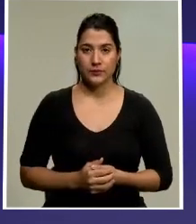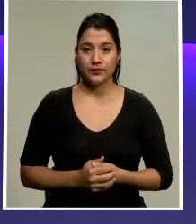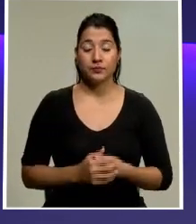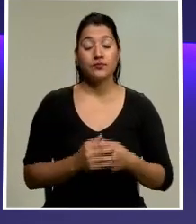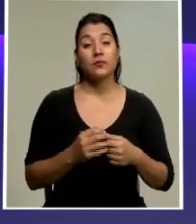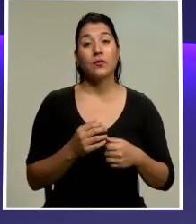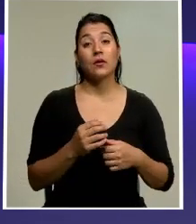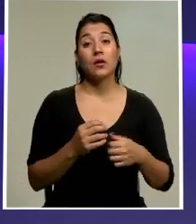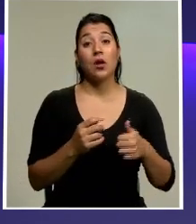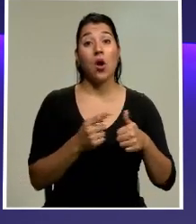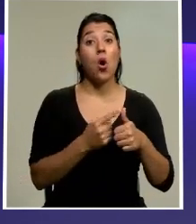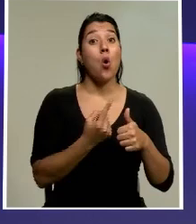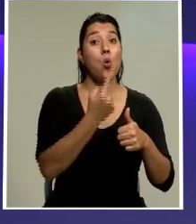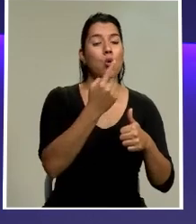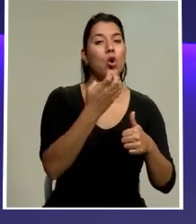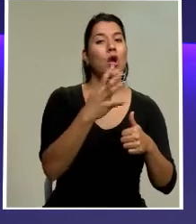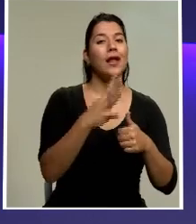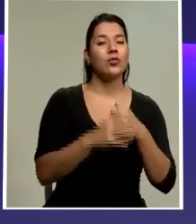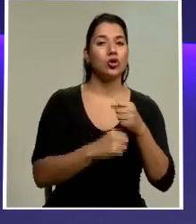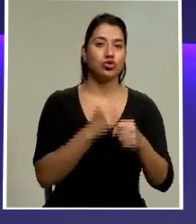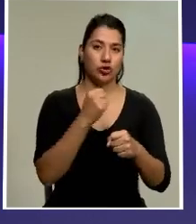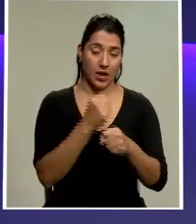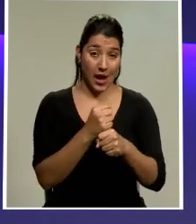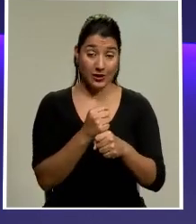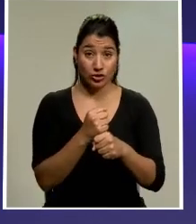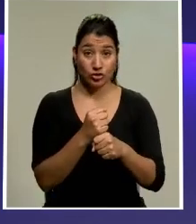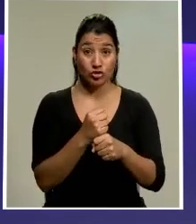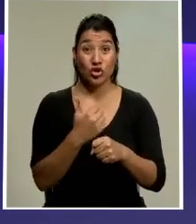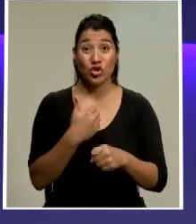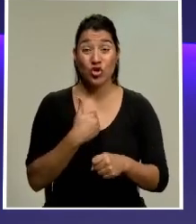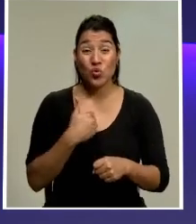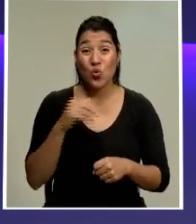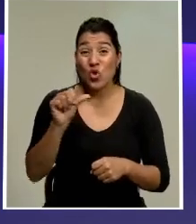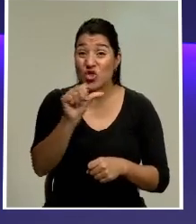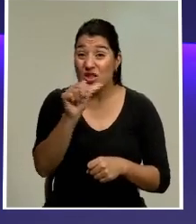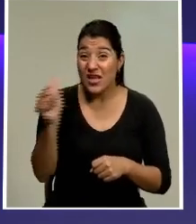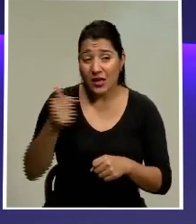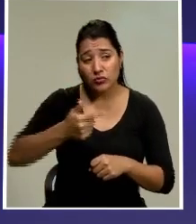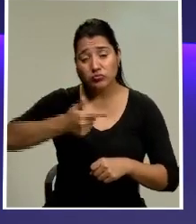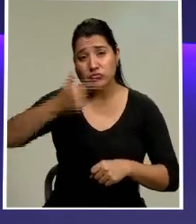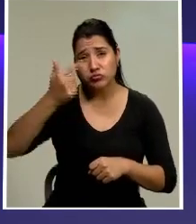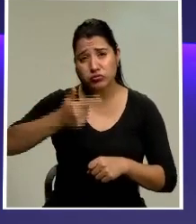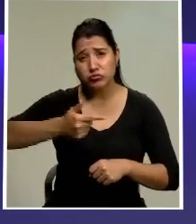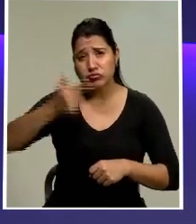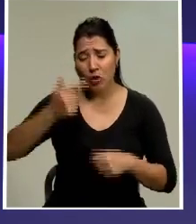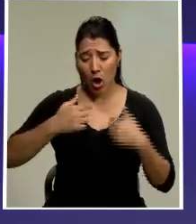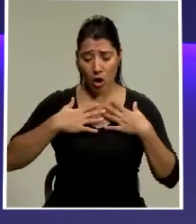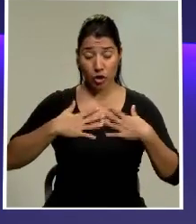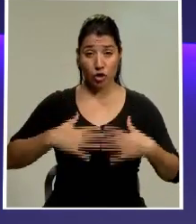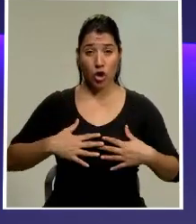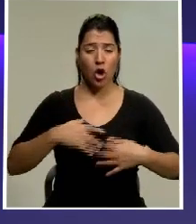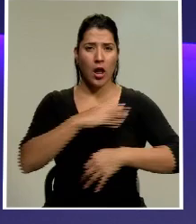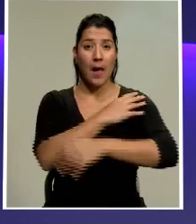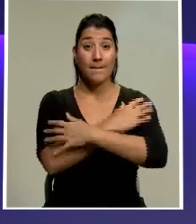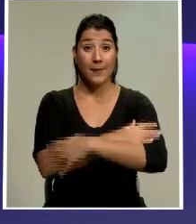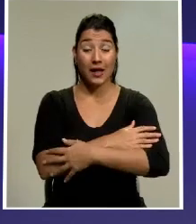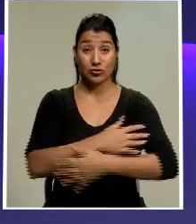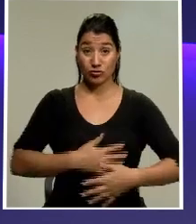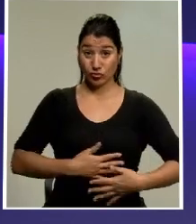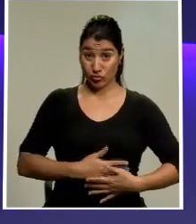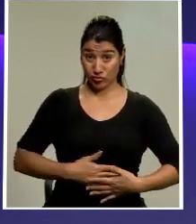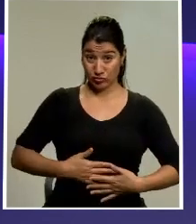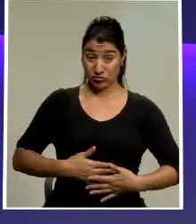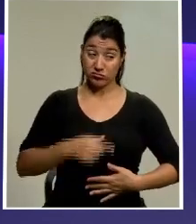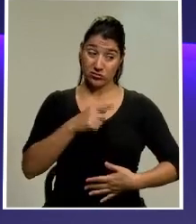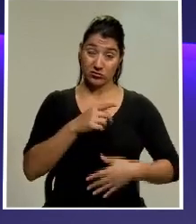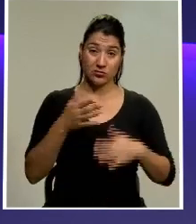Uno, de 14 años de edad, recibió 10 impactos en el tórax, brazos, abdomen, que le robaron